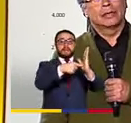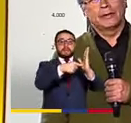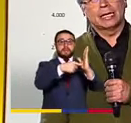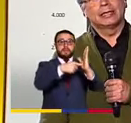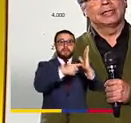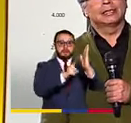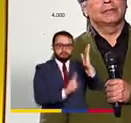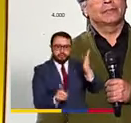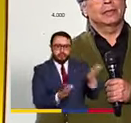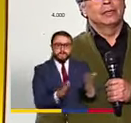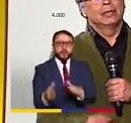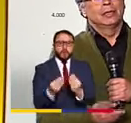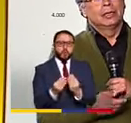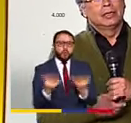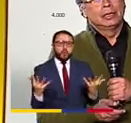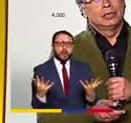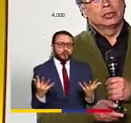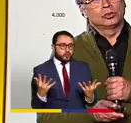muertes fetales,